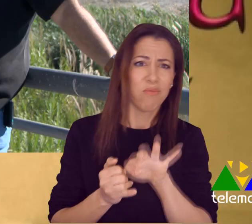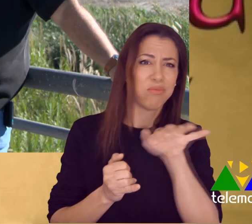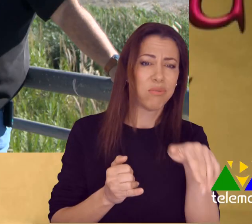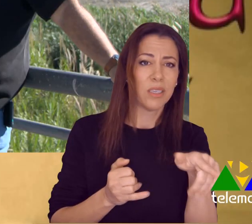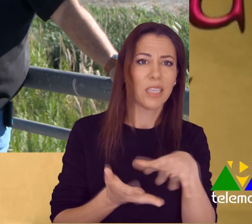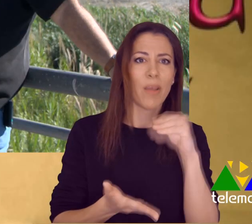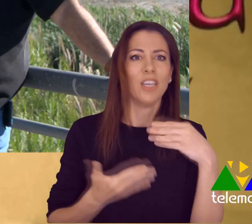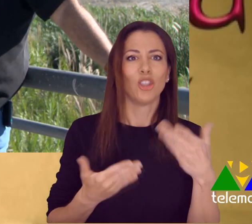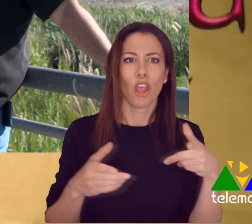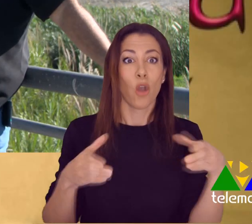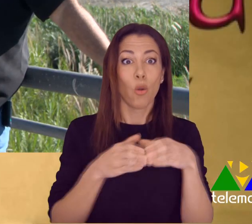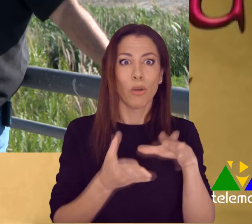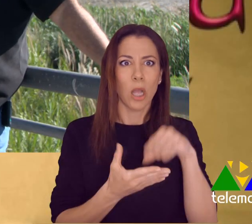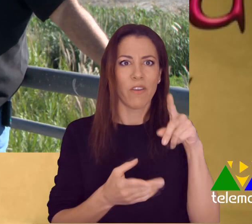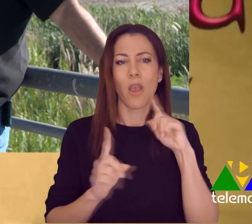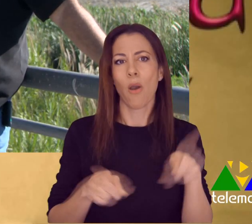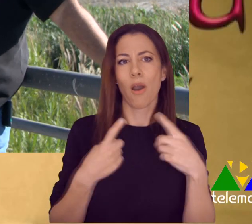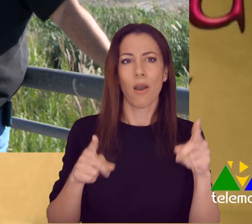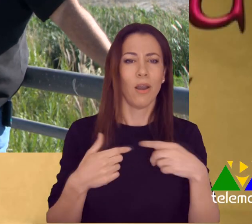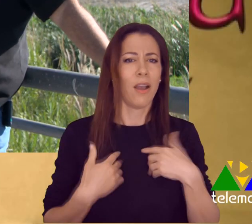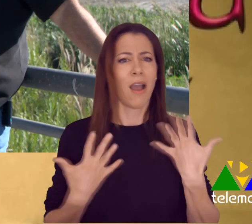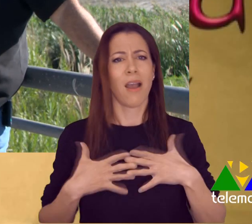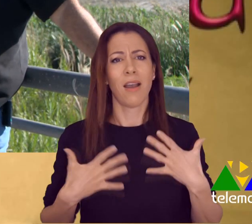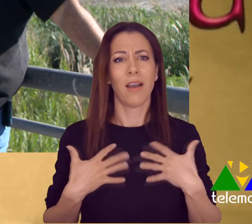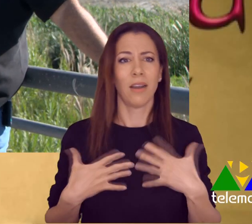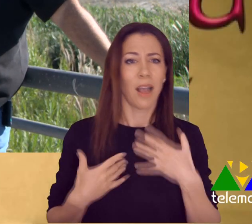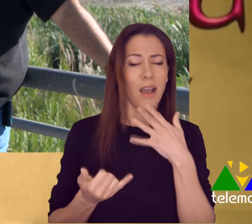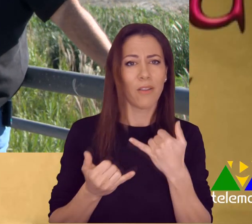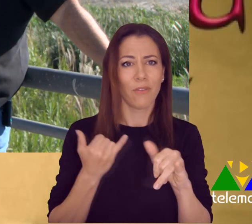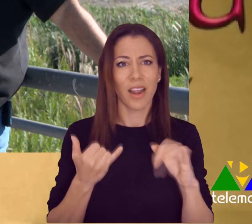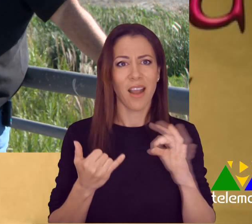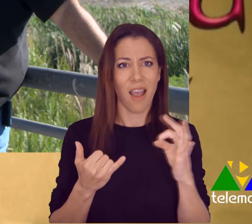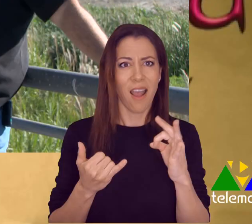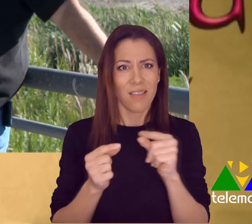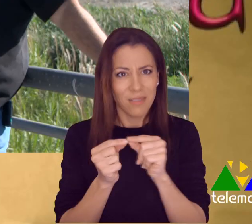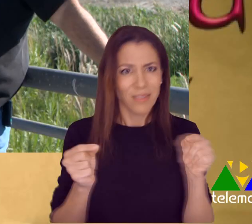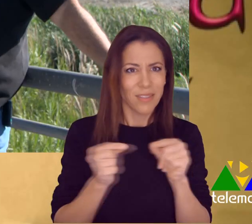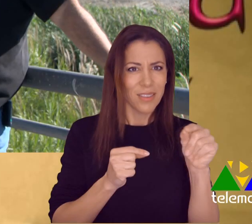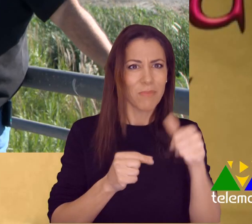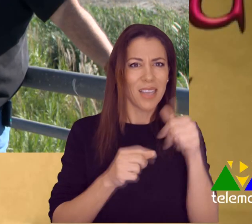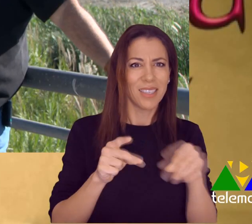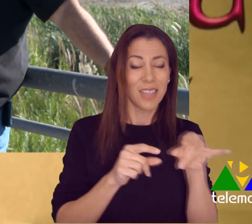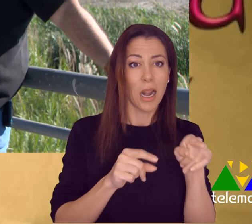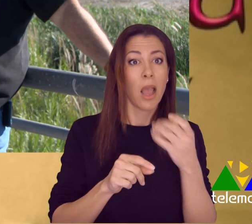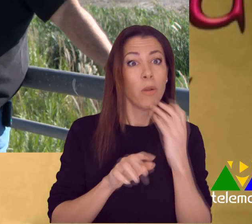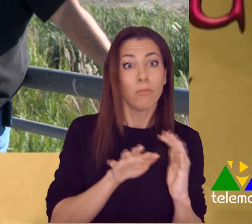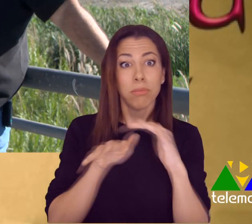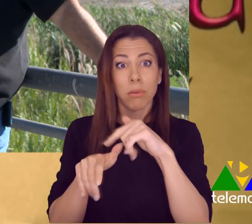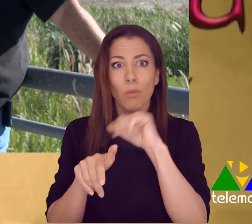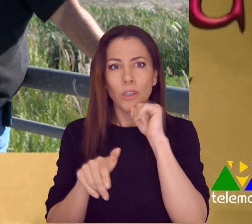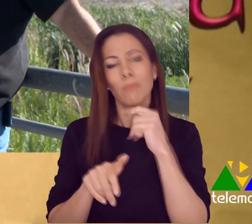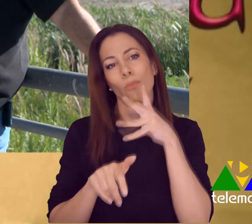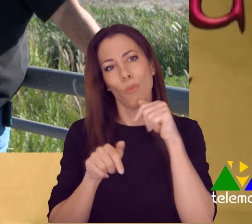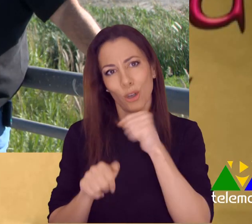la banda música, es decir, qué alegría que vamos a sacar término municipal. Que partía para el otro lado era Motril. En